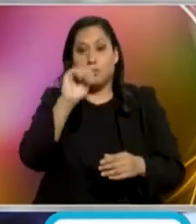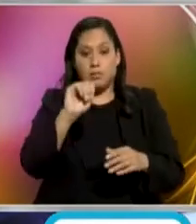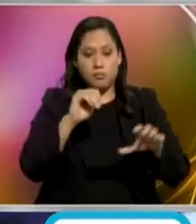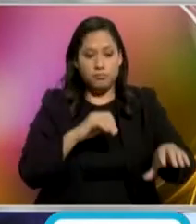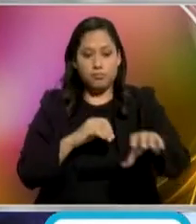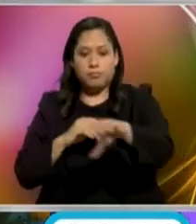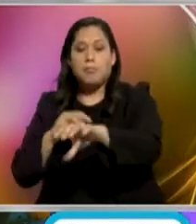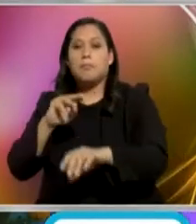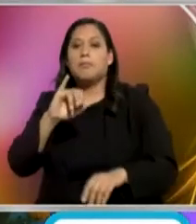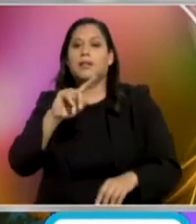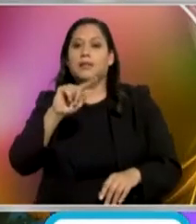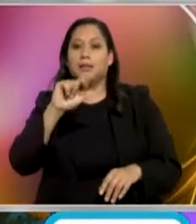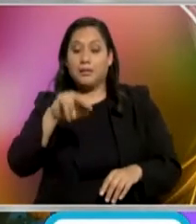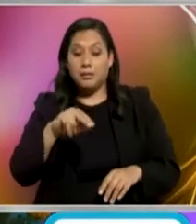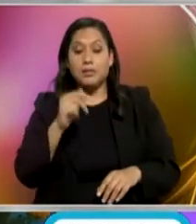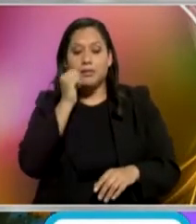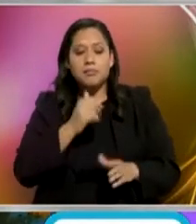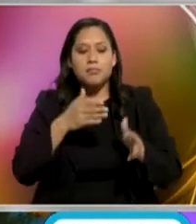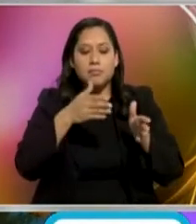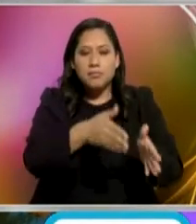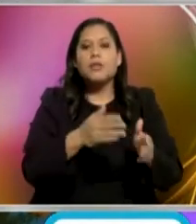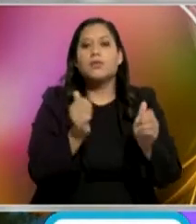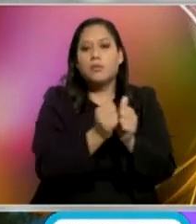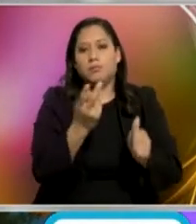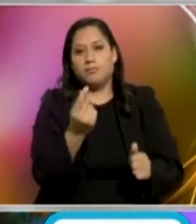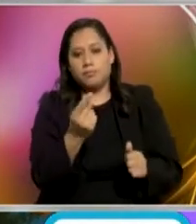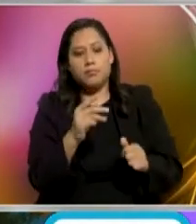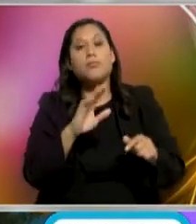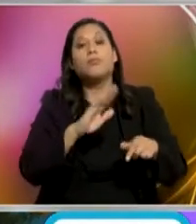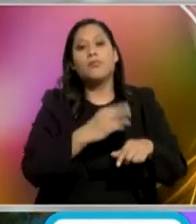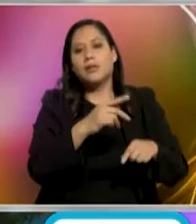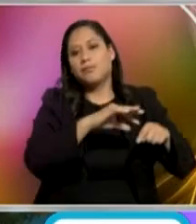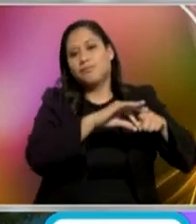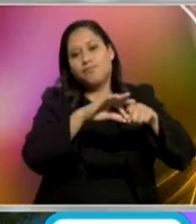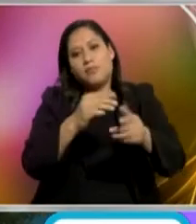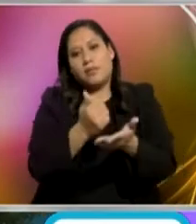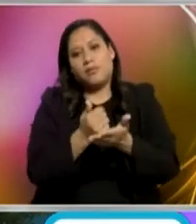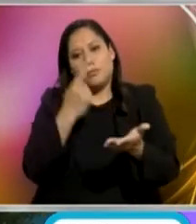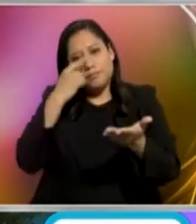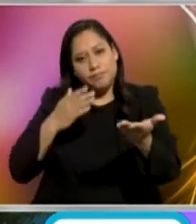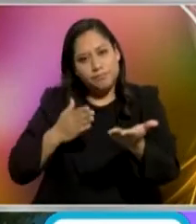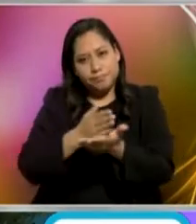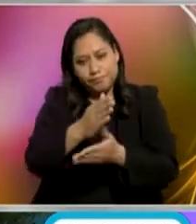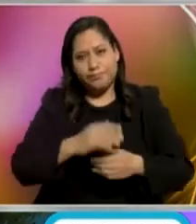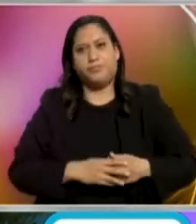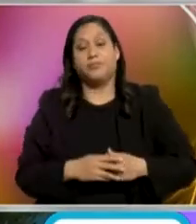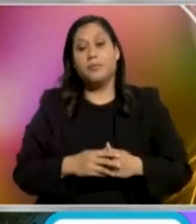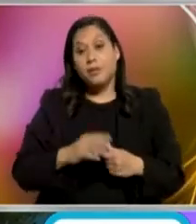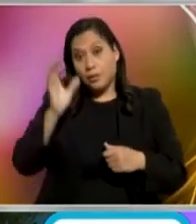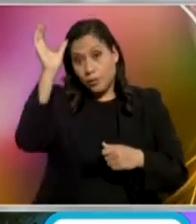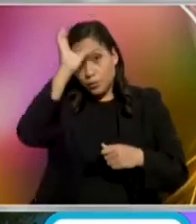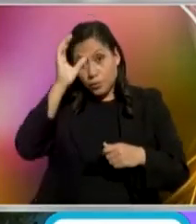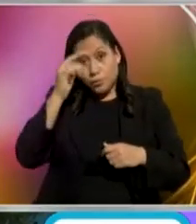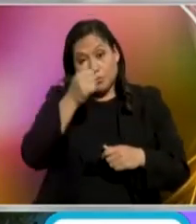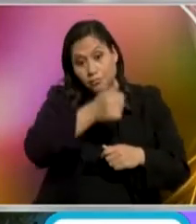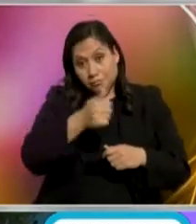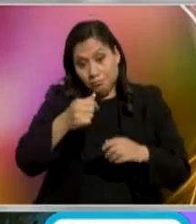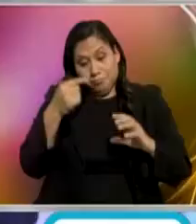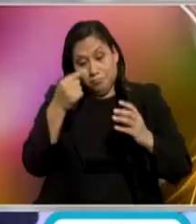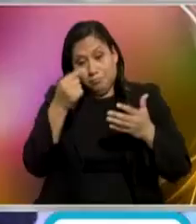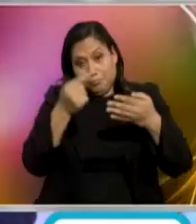Siempre te enterraban con un xoloitzcuintle porque te llevara por el inframundo. Ángel, pues cada gracias. cultura tiene su